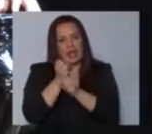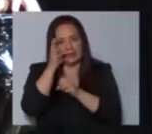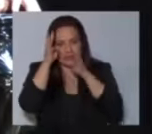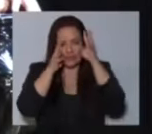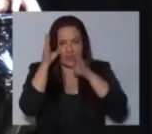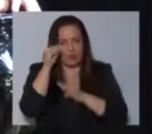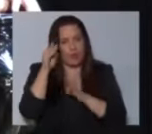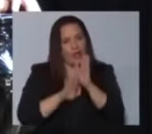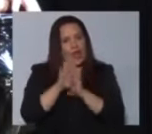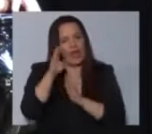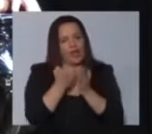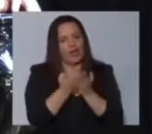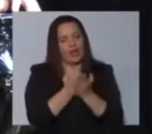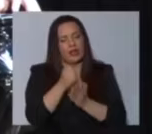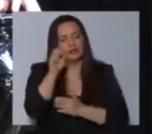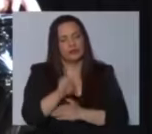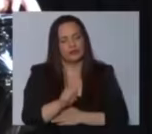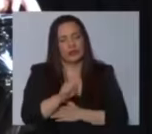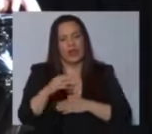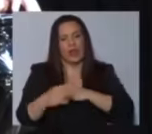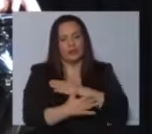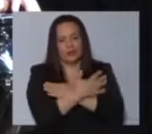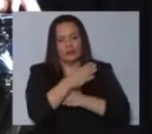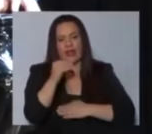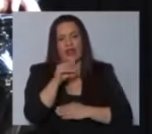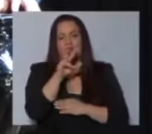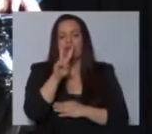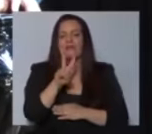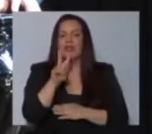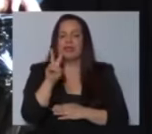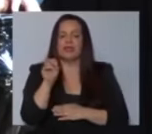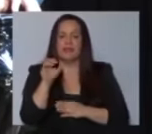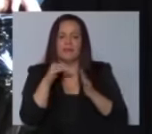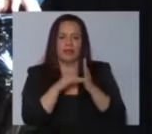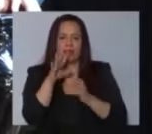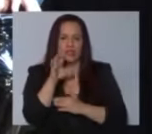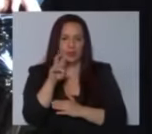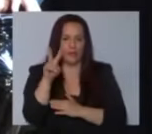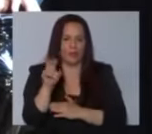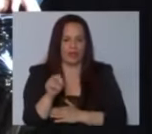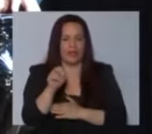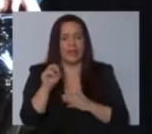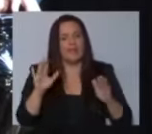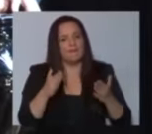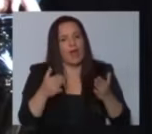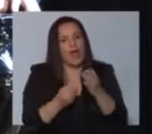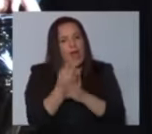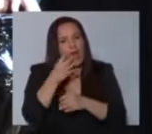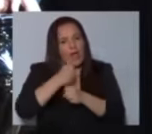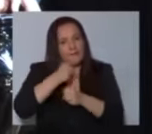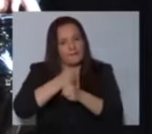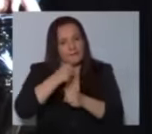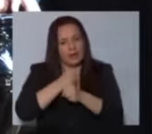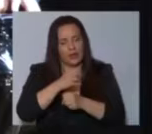costeras. El expediente 520, Ley de incentivos para la generación de emprendimientos y empleo.